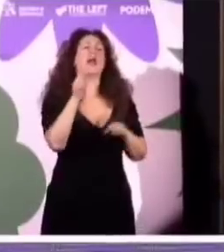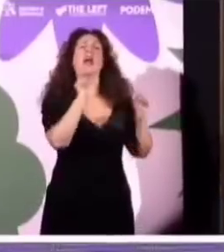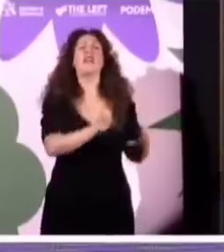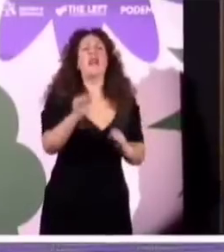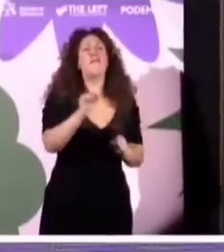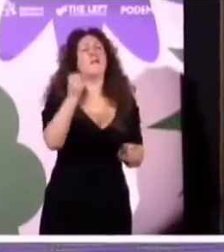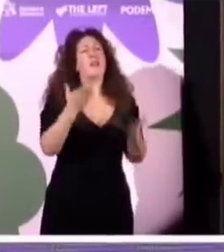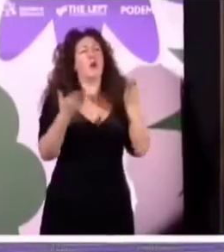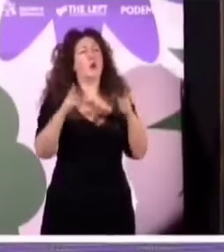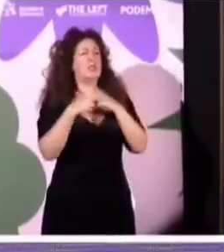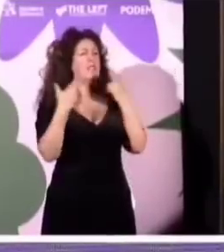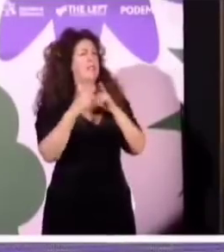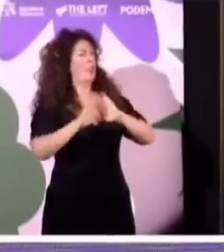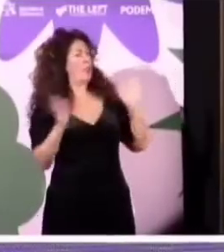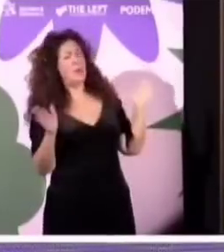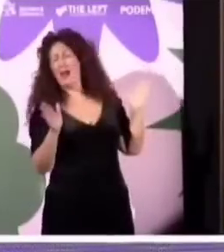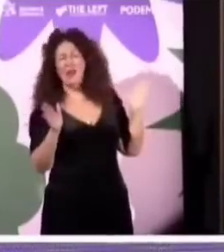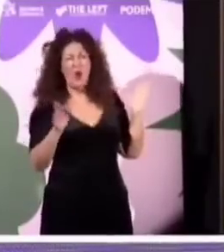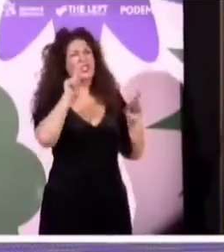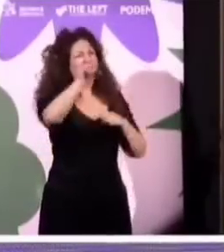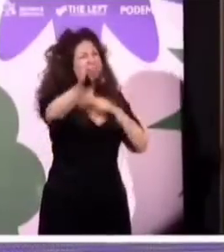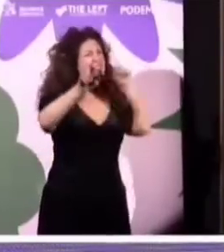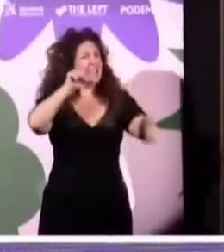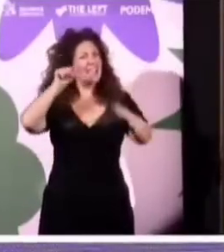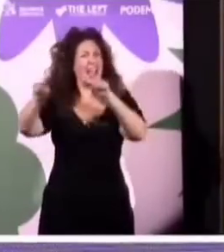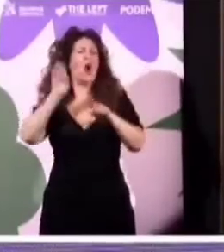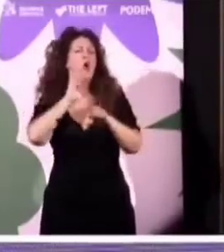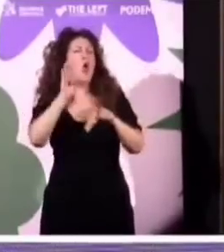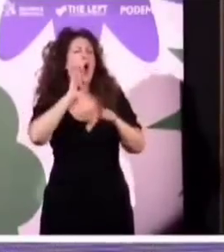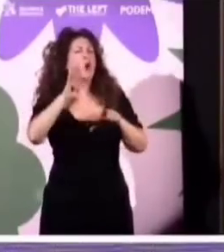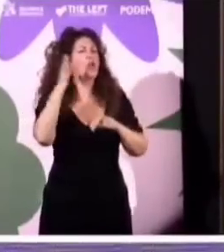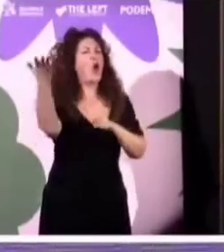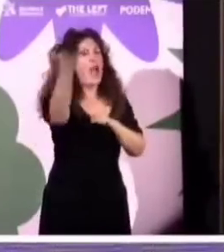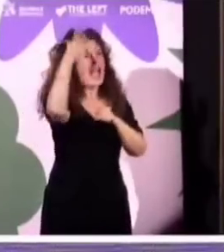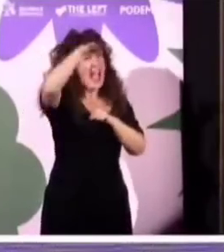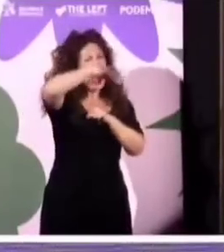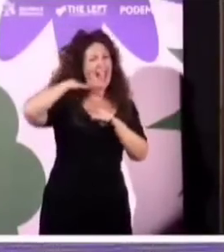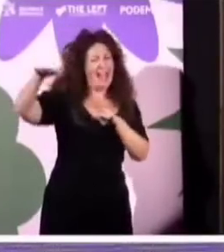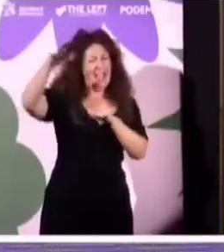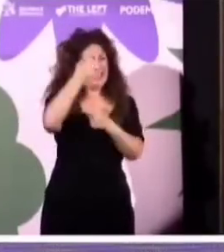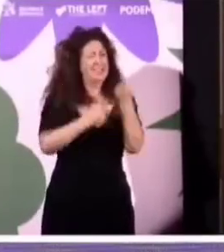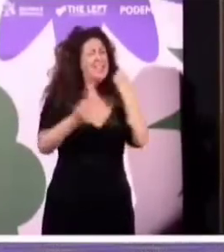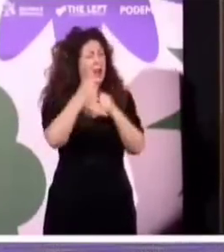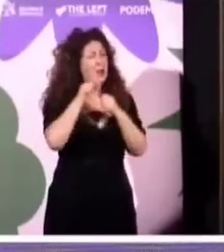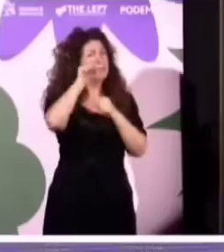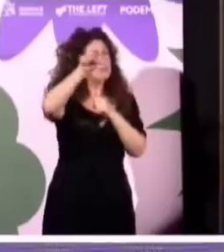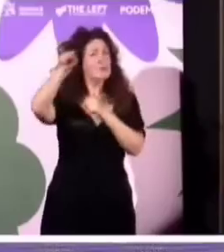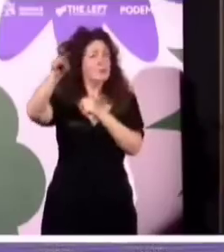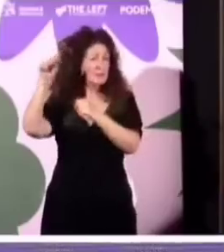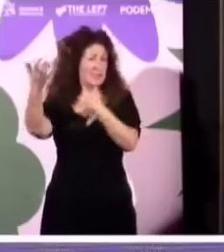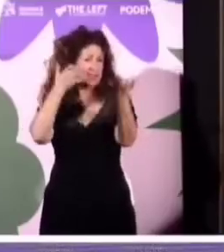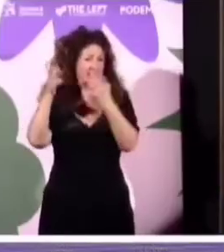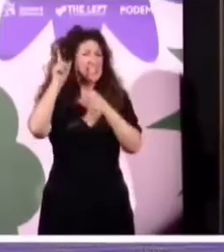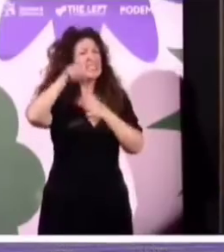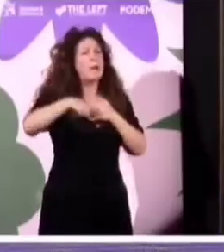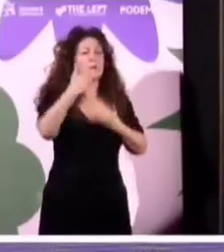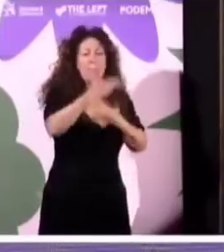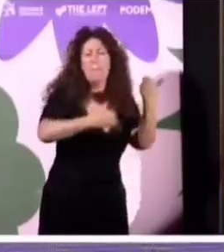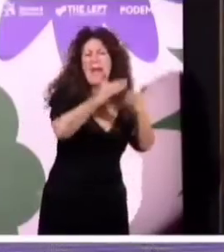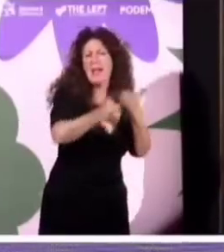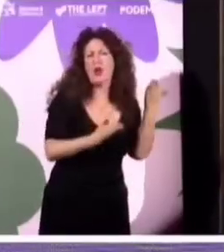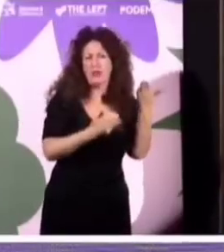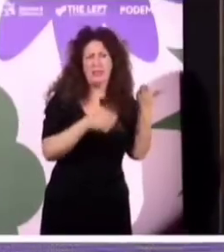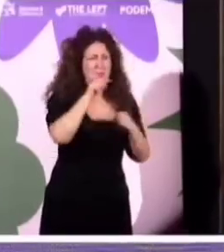justicia social, sino a señalar la corrupción de las élites económicas y señalar también la corrupción del periodismo como una